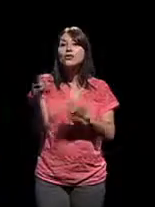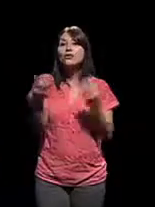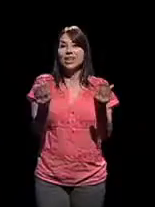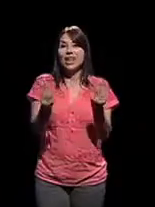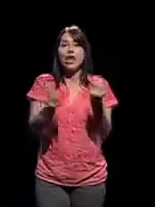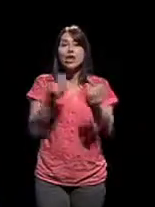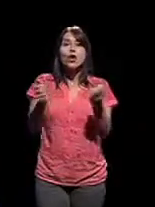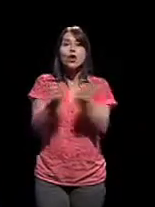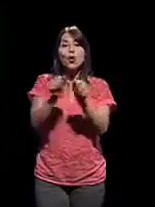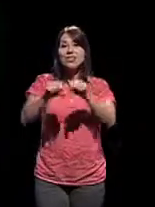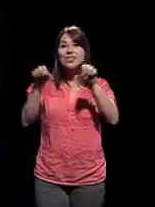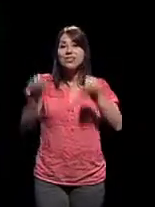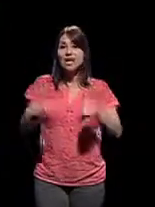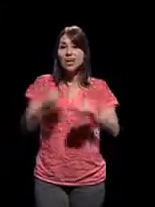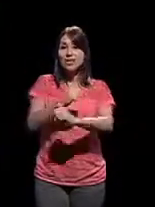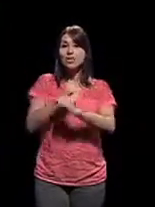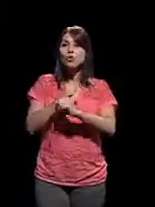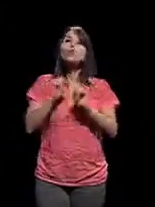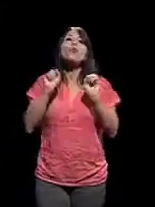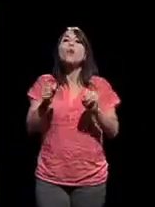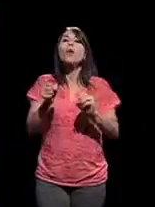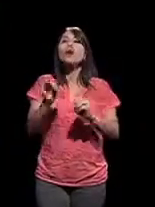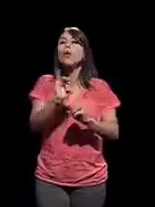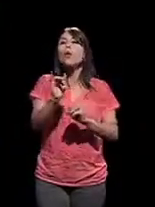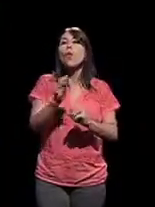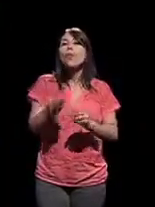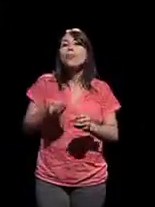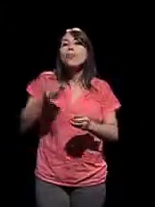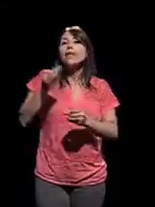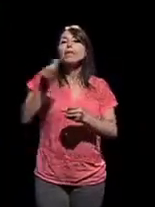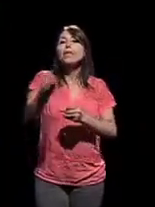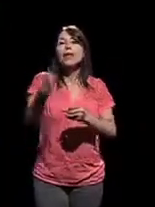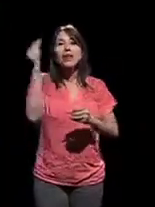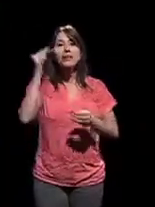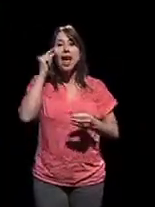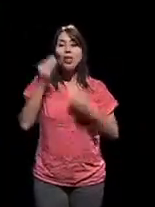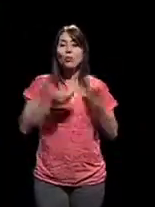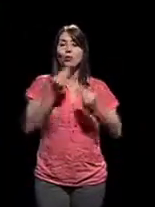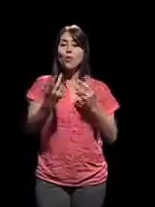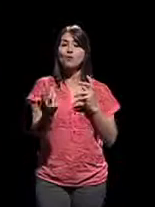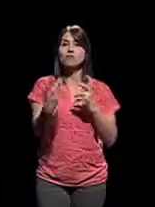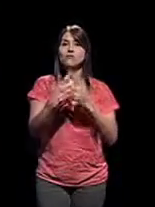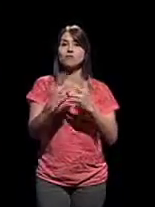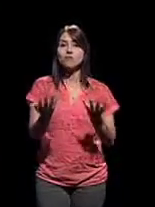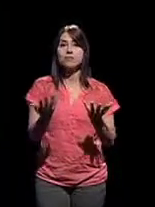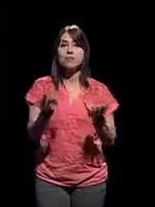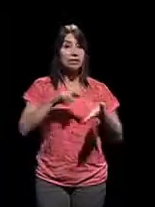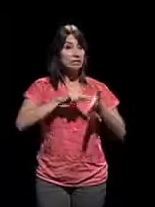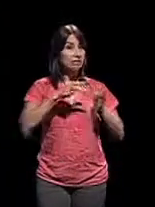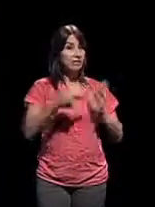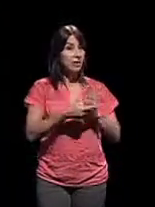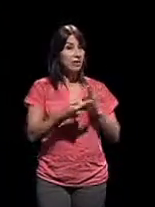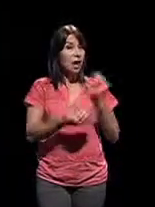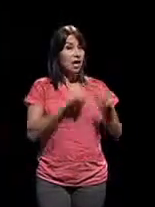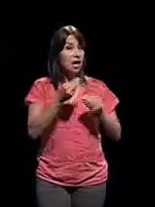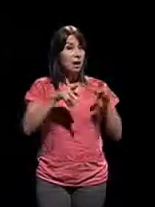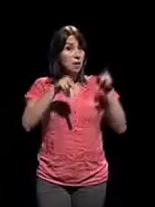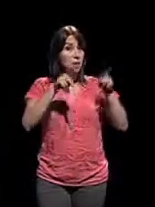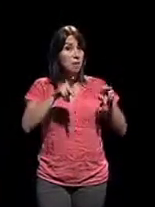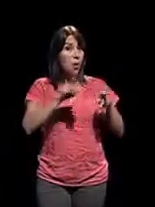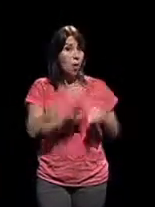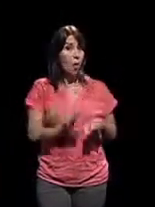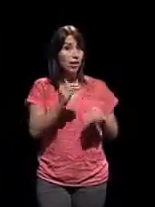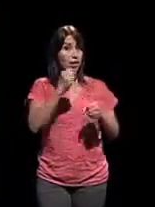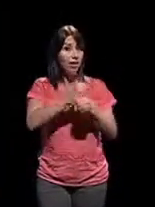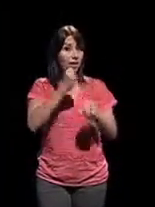través del sistema de seguros recursos al Estado. Entonces es como anclar, ¿verdad? Entonces sería de alguna manera que el joven